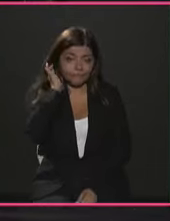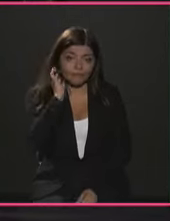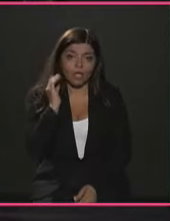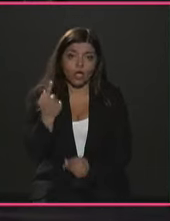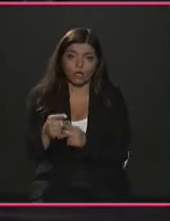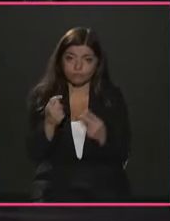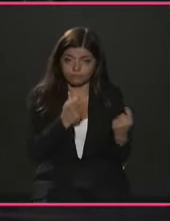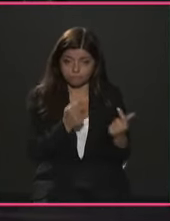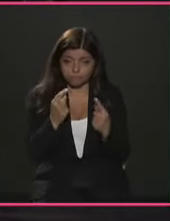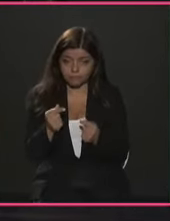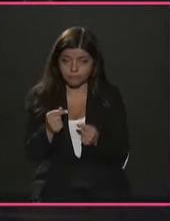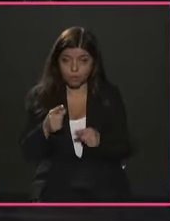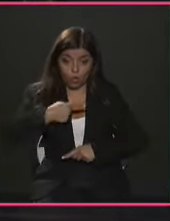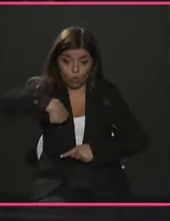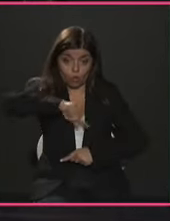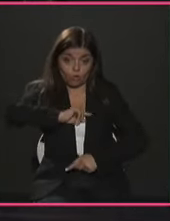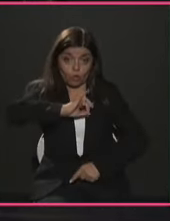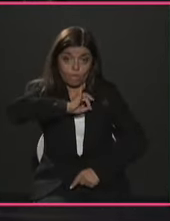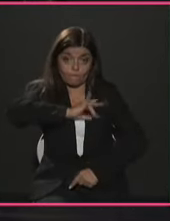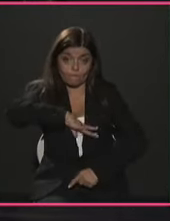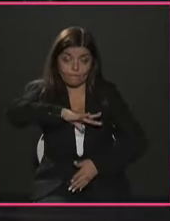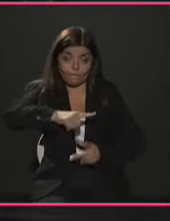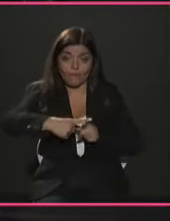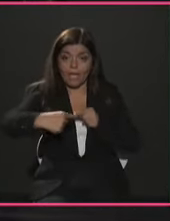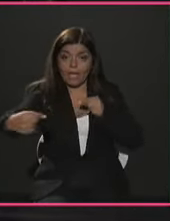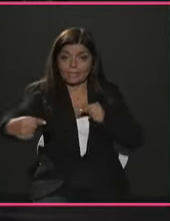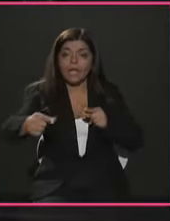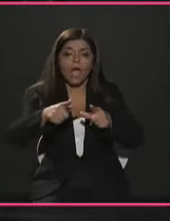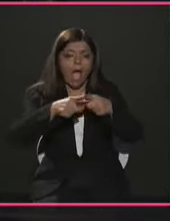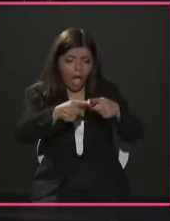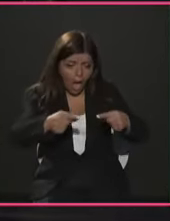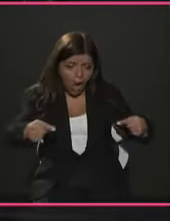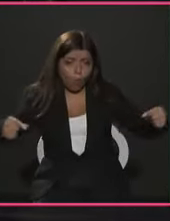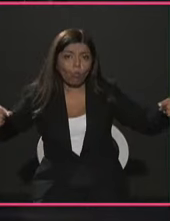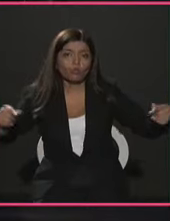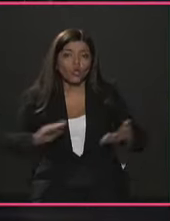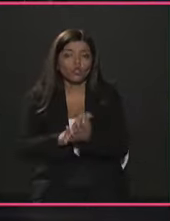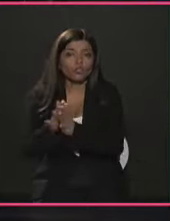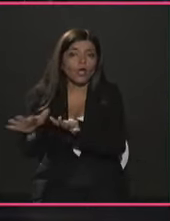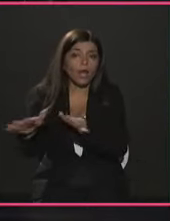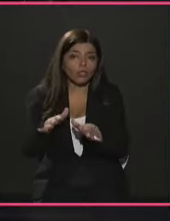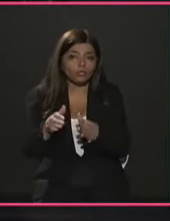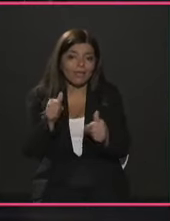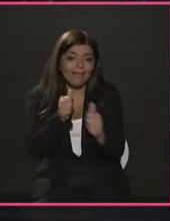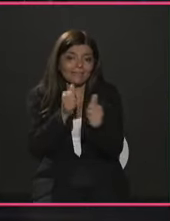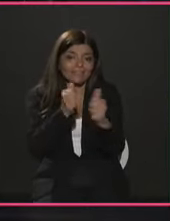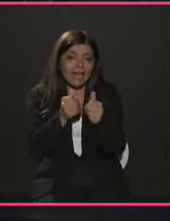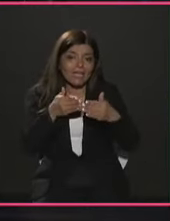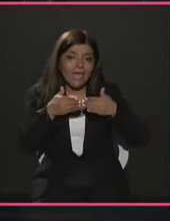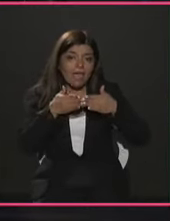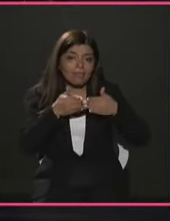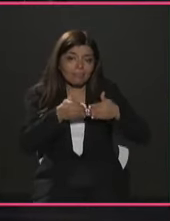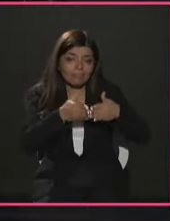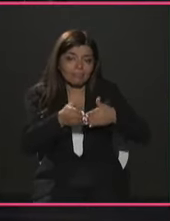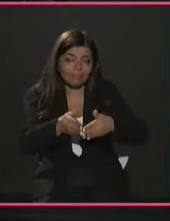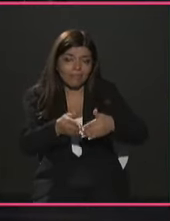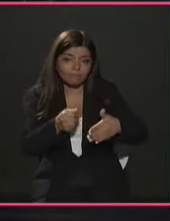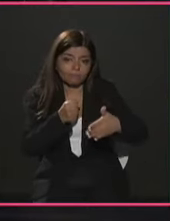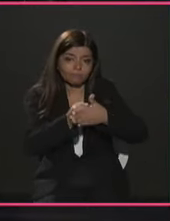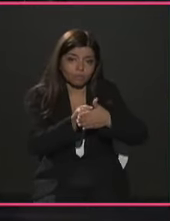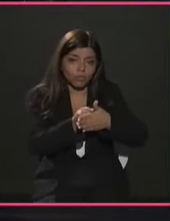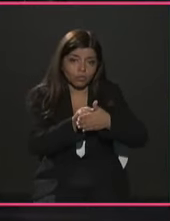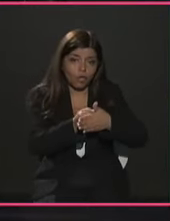atributo nuestro territorio es un territorio angosto en el que todos los recursos renovables están cerca de los puertos y por lo tanto estamos cerca de las salillas para